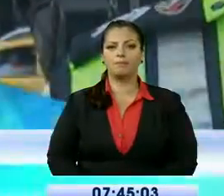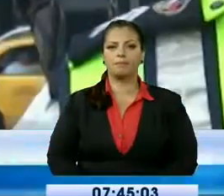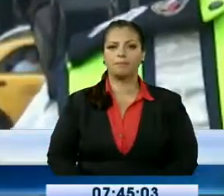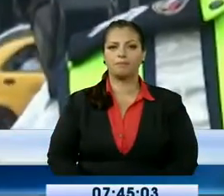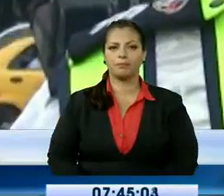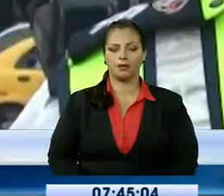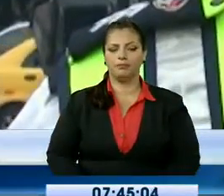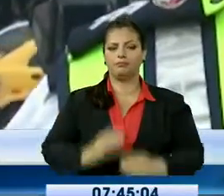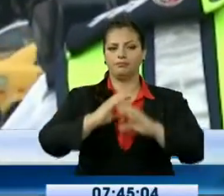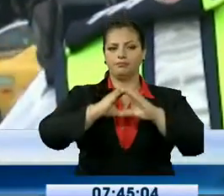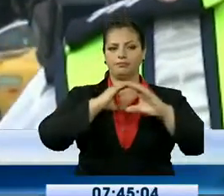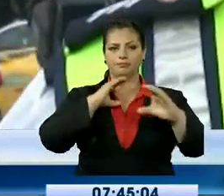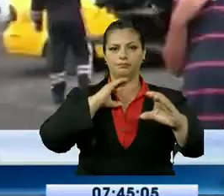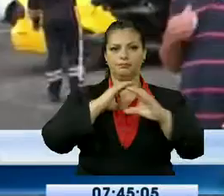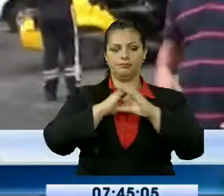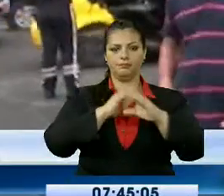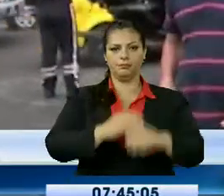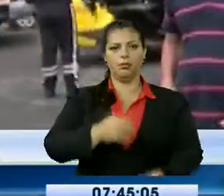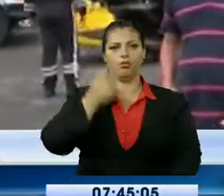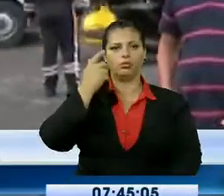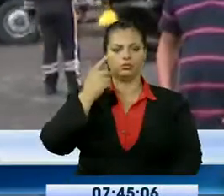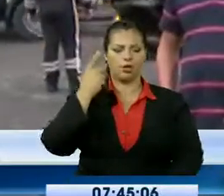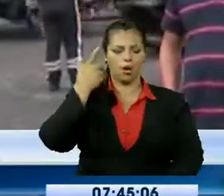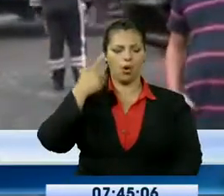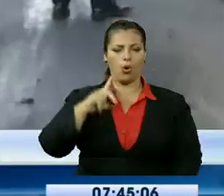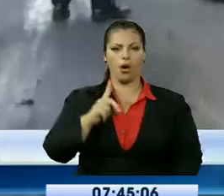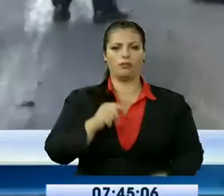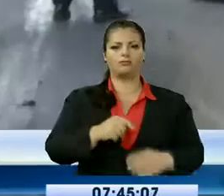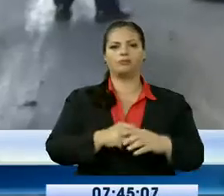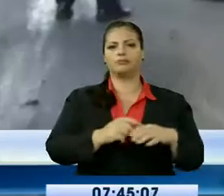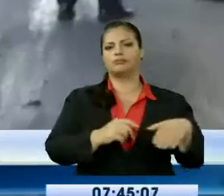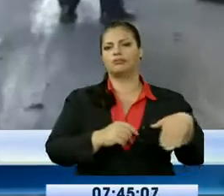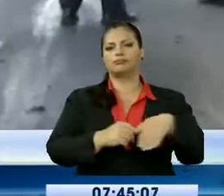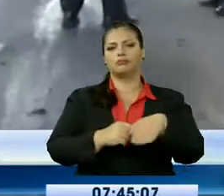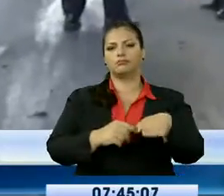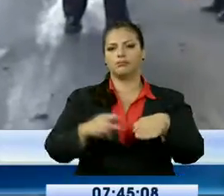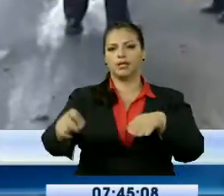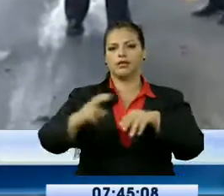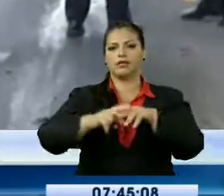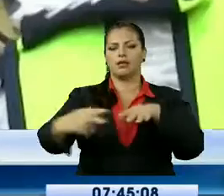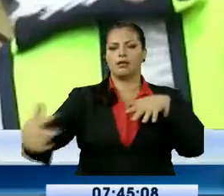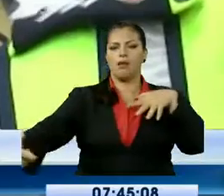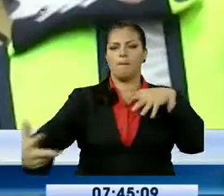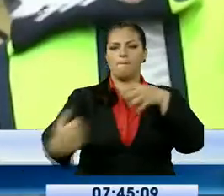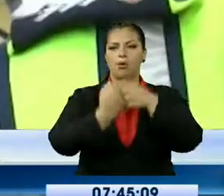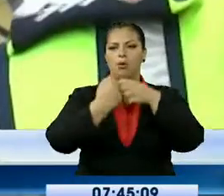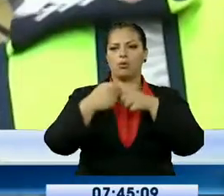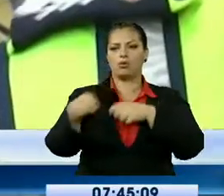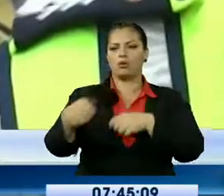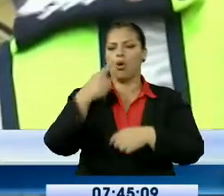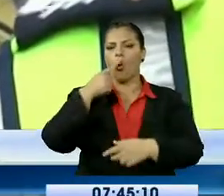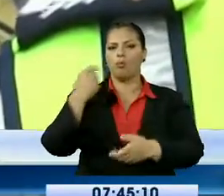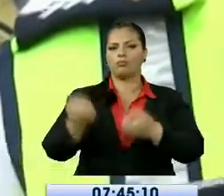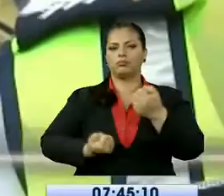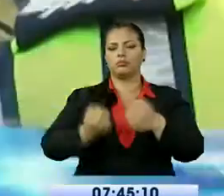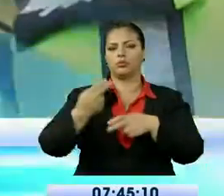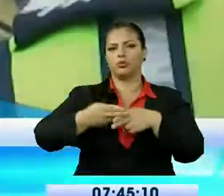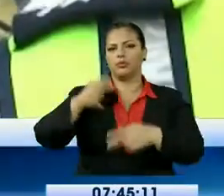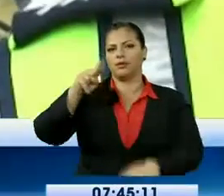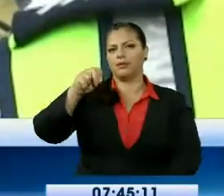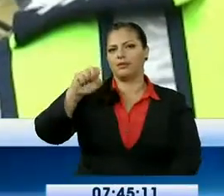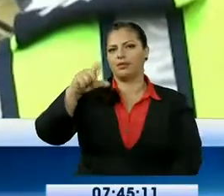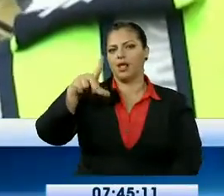Loja y un taxi. Y resultó el accidente, el conductor del taxi falleció y responde a los nombres de Nelson